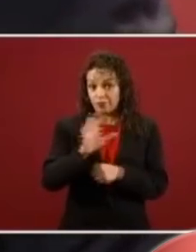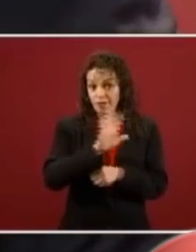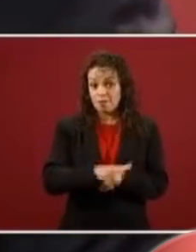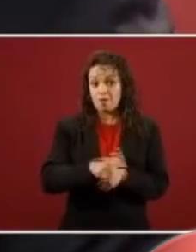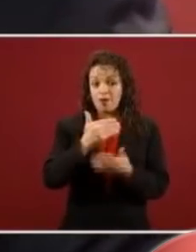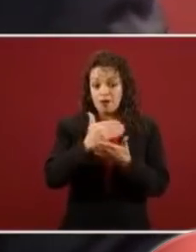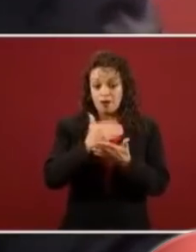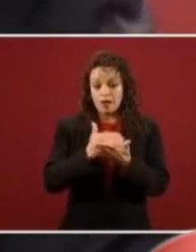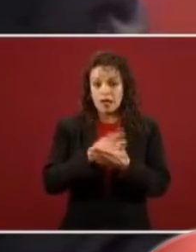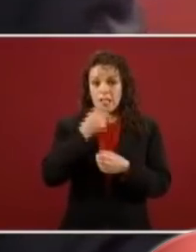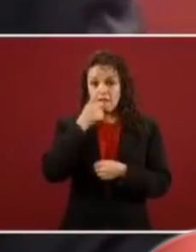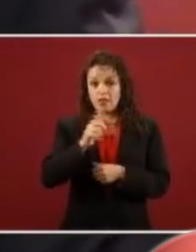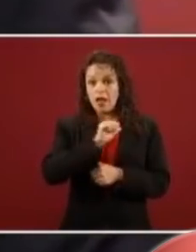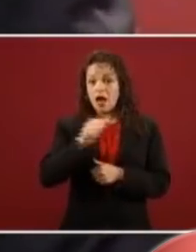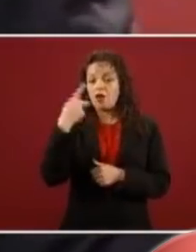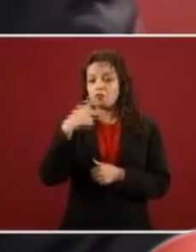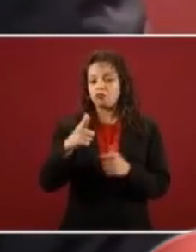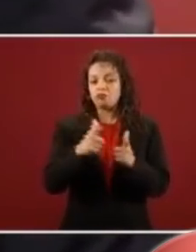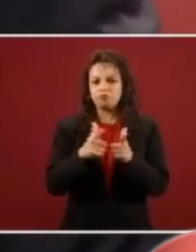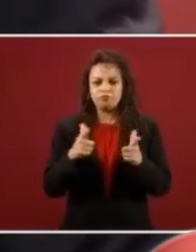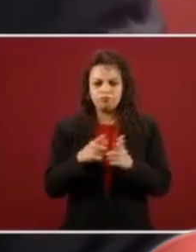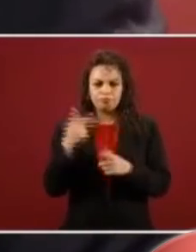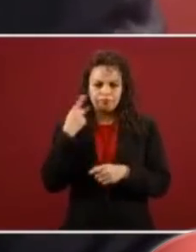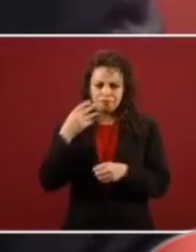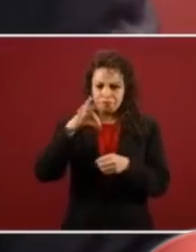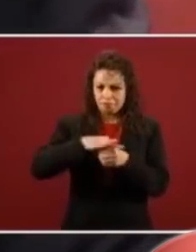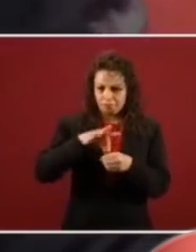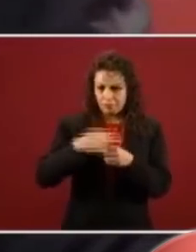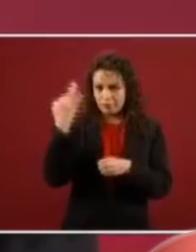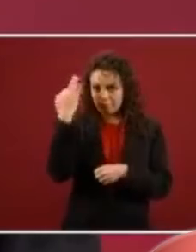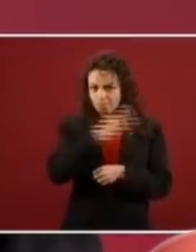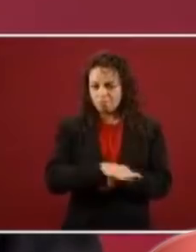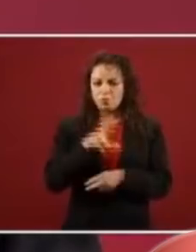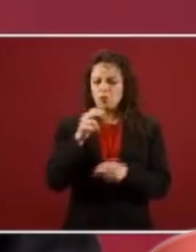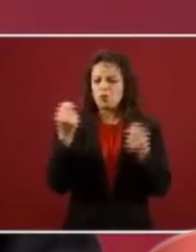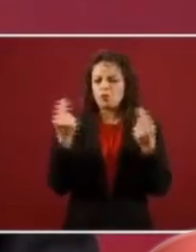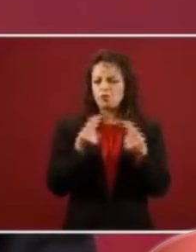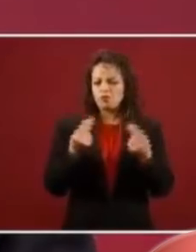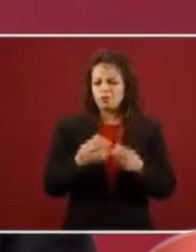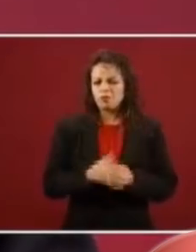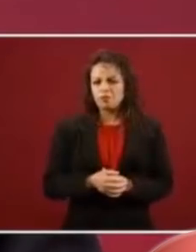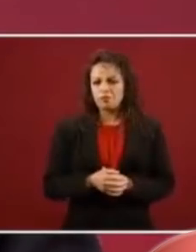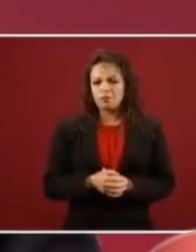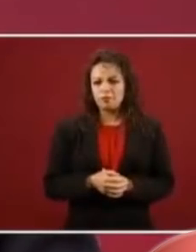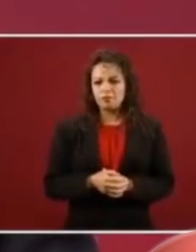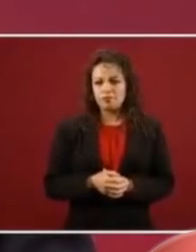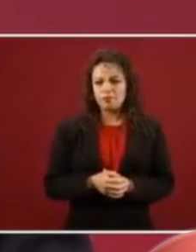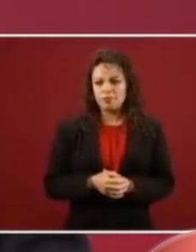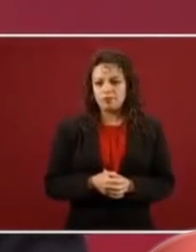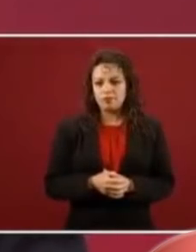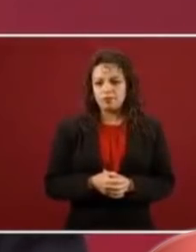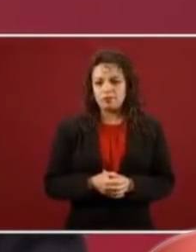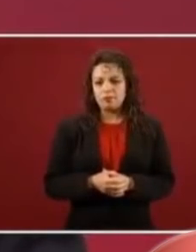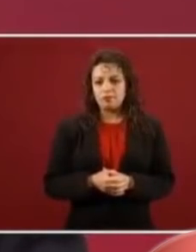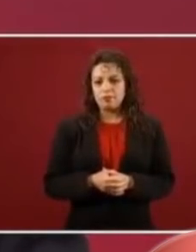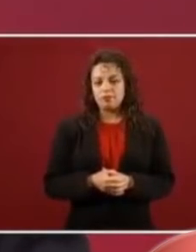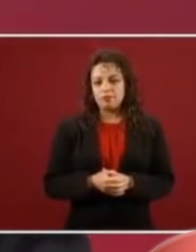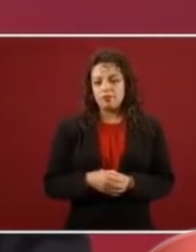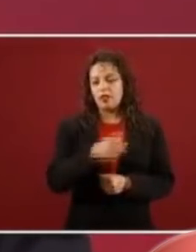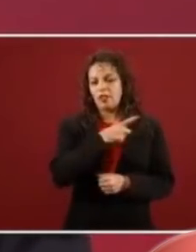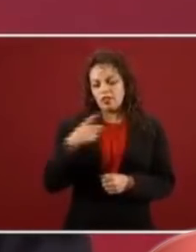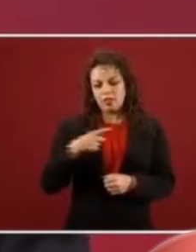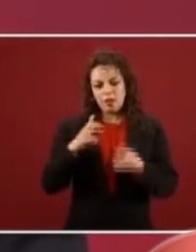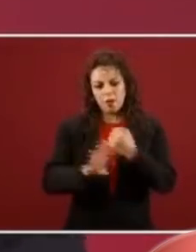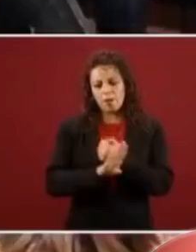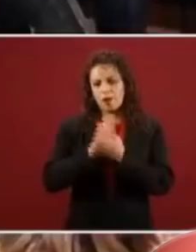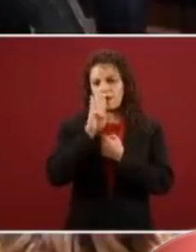es que haya voluntad política para que no se permita el fraude electoral y